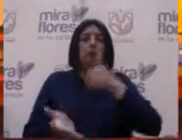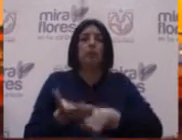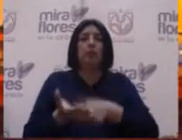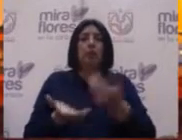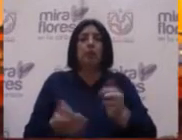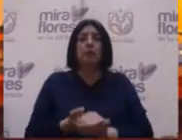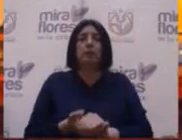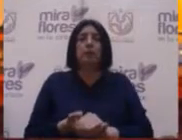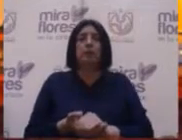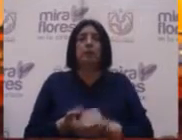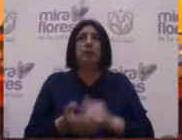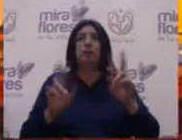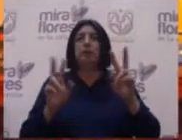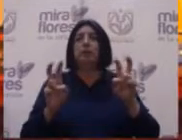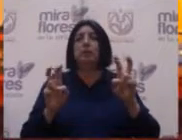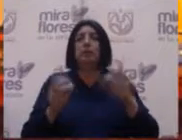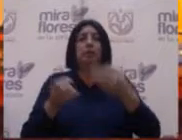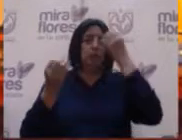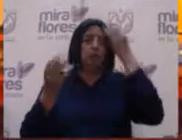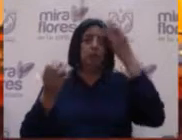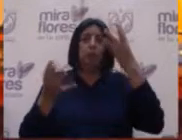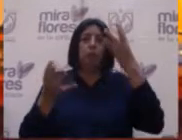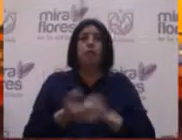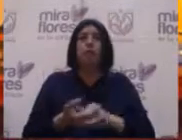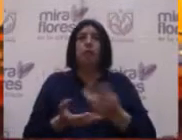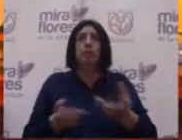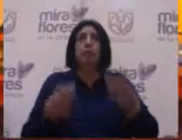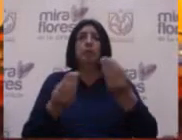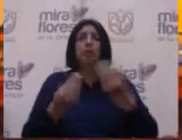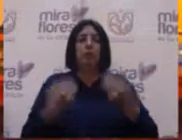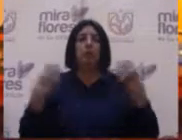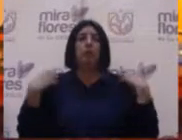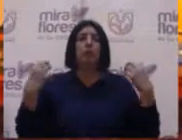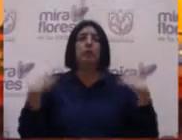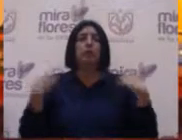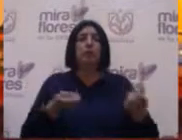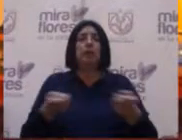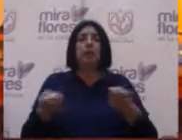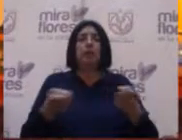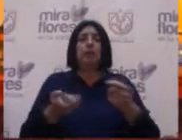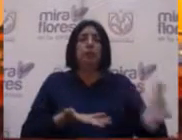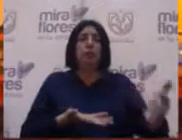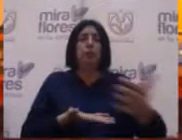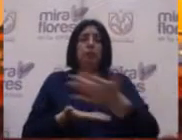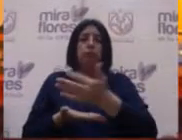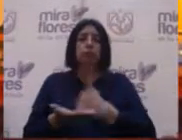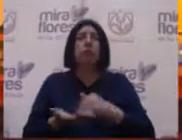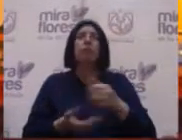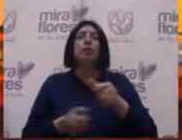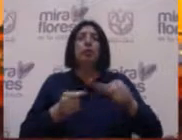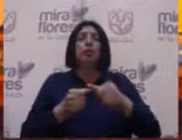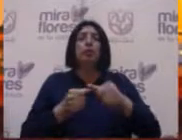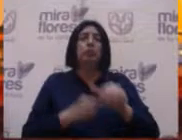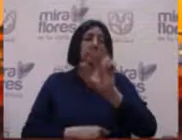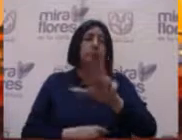es en relación a los informes recibidos por la Gerencia de Administración Tributaria, los informes número